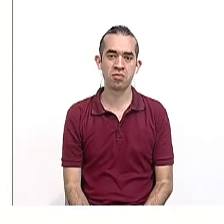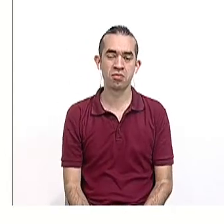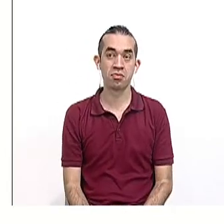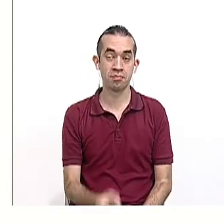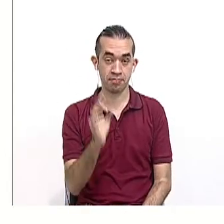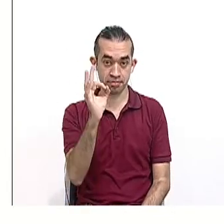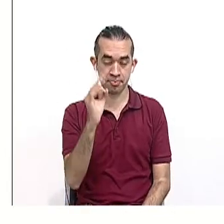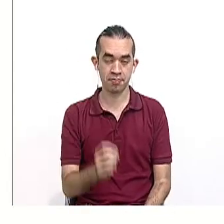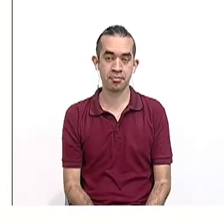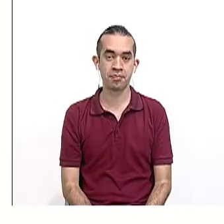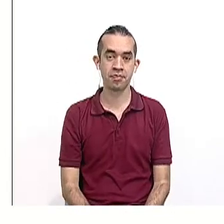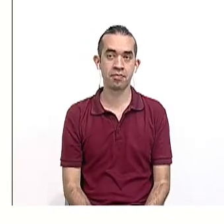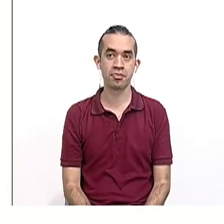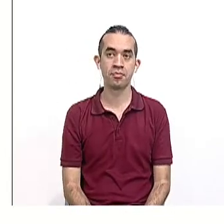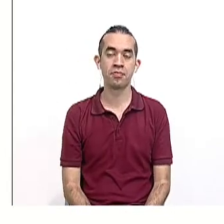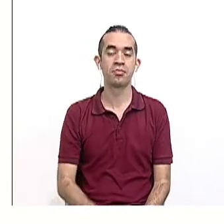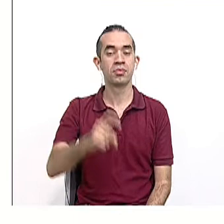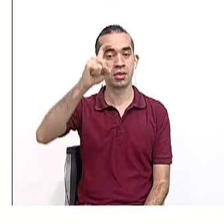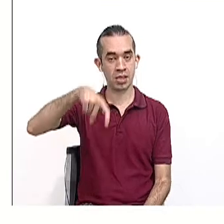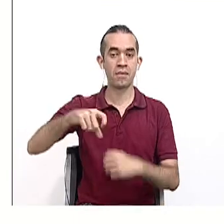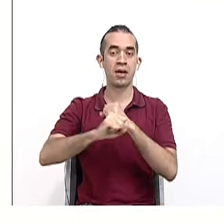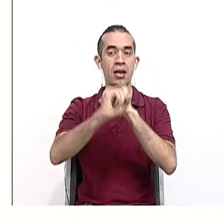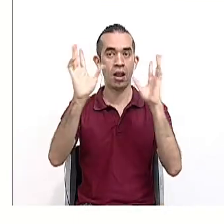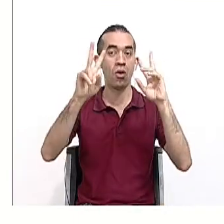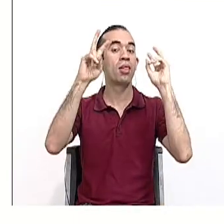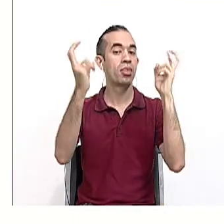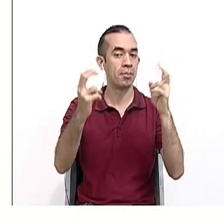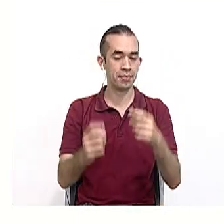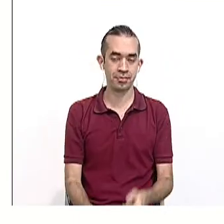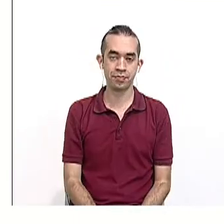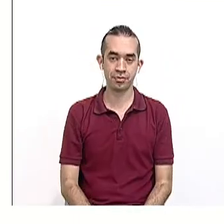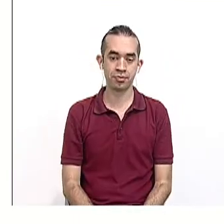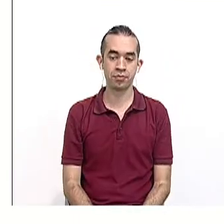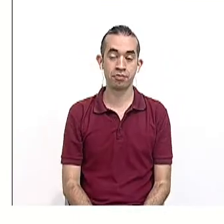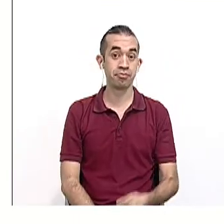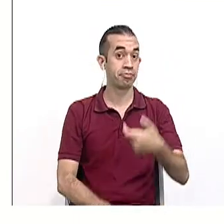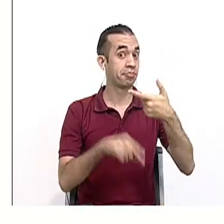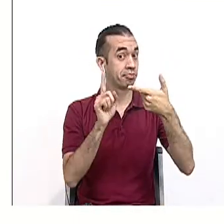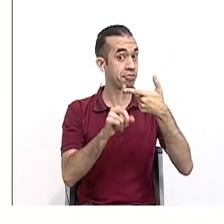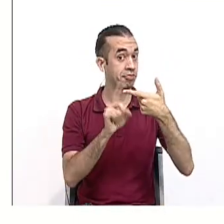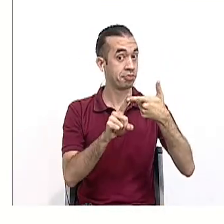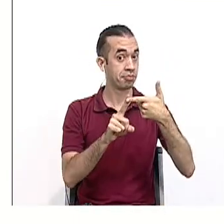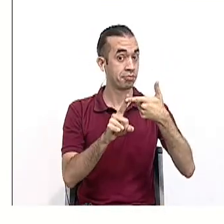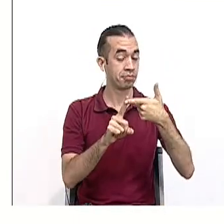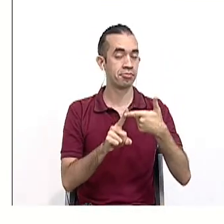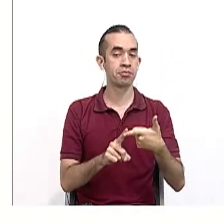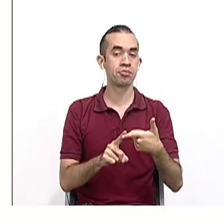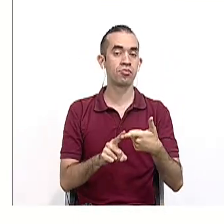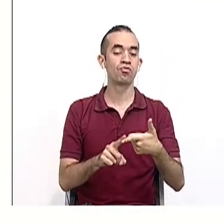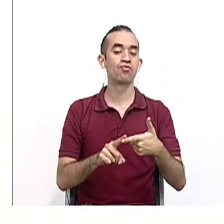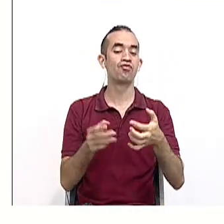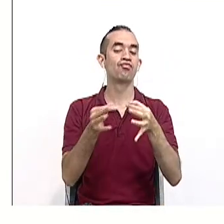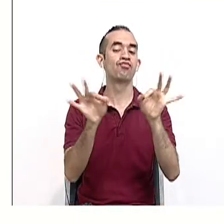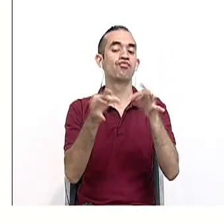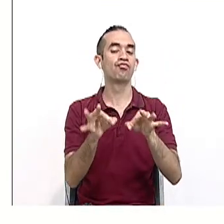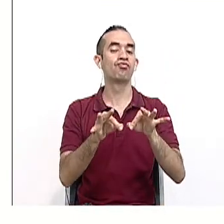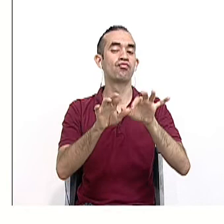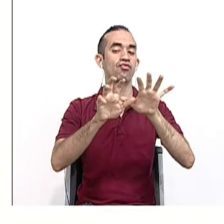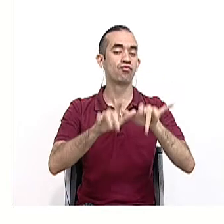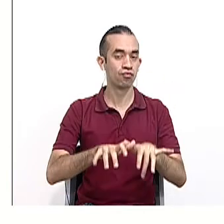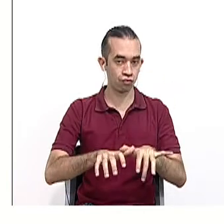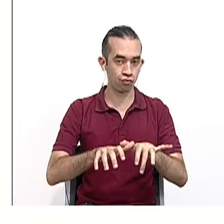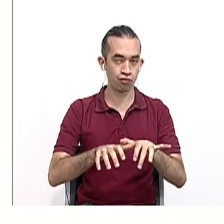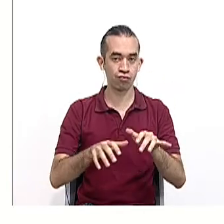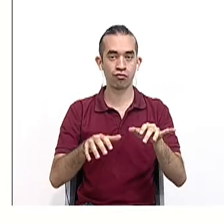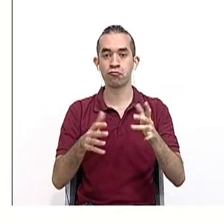bien. Y tener claro el tema. La segunda etapa será la textualización.